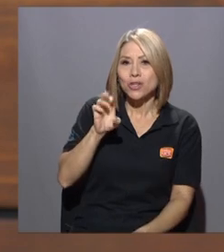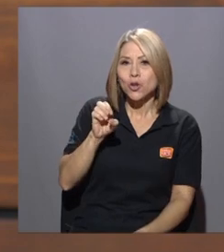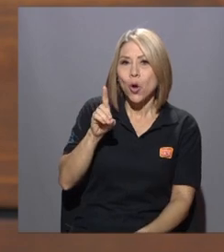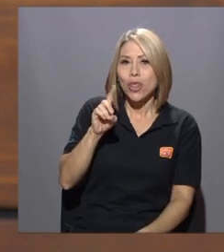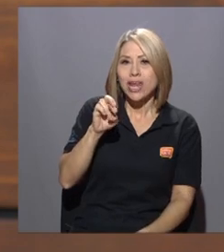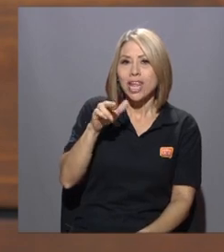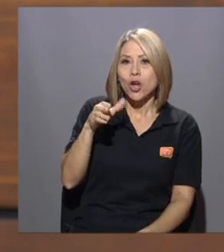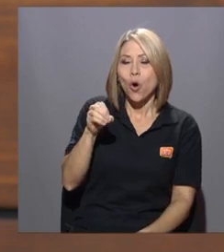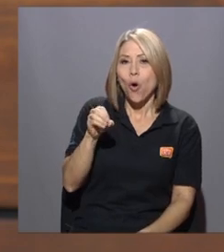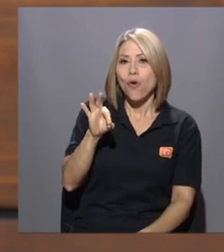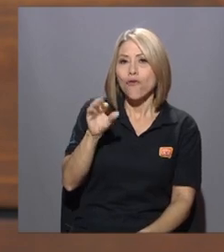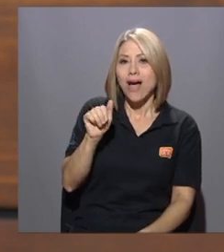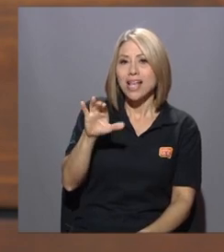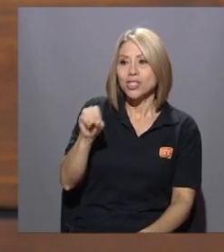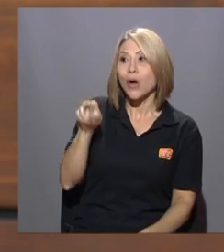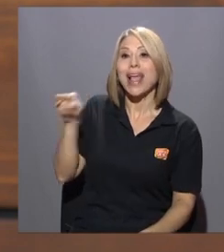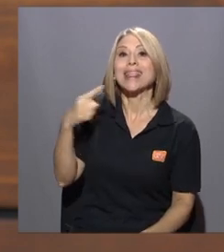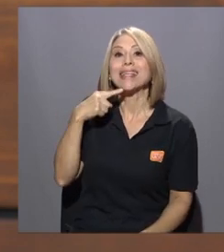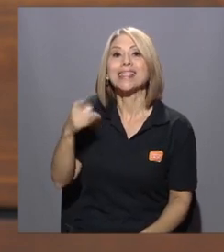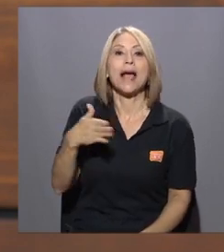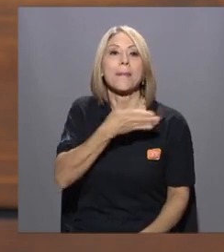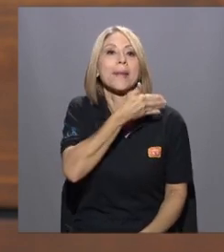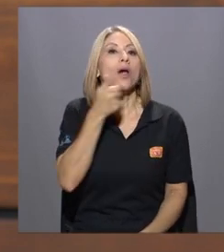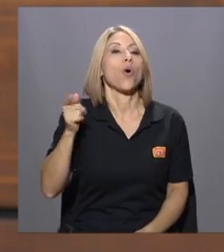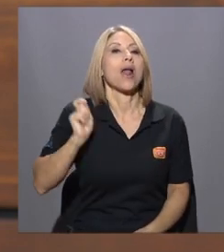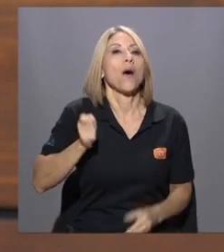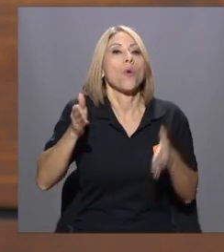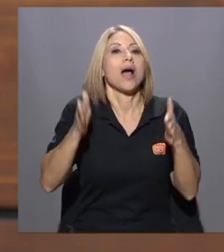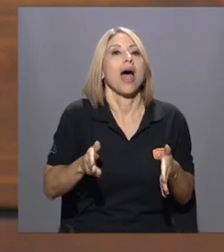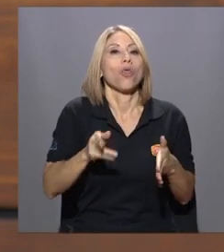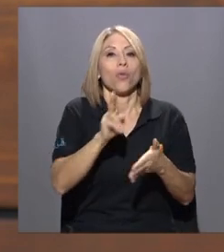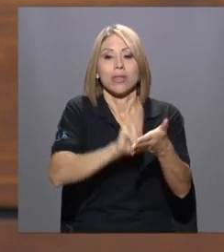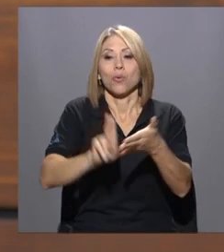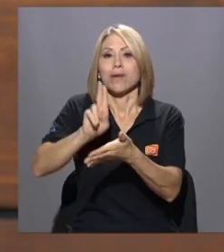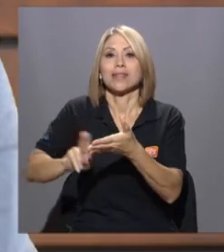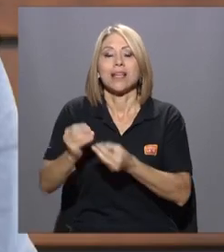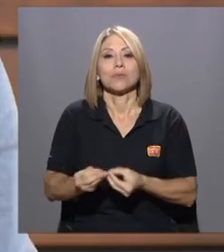mejor abogado de las universidades públicas es la Constitución Política.